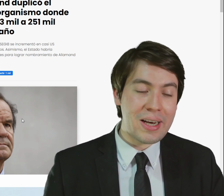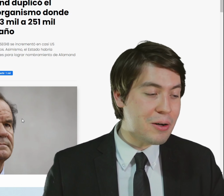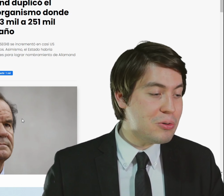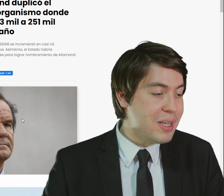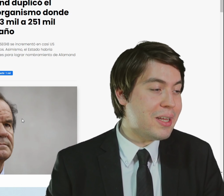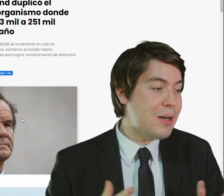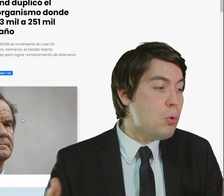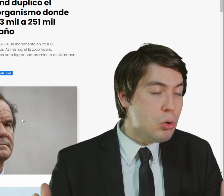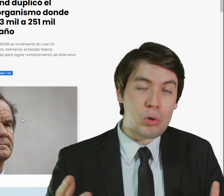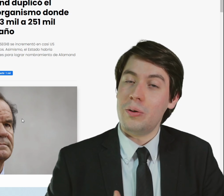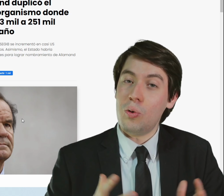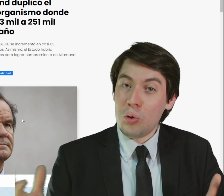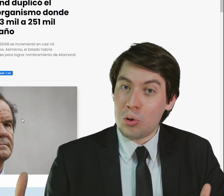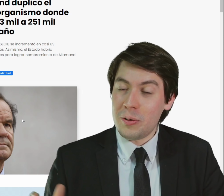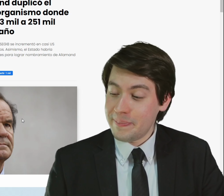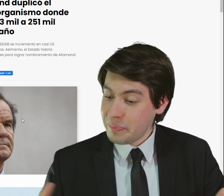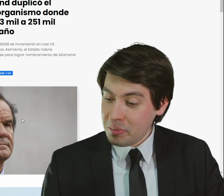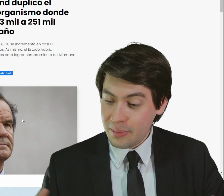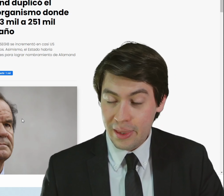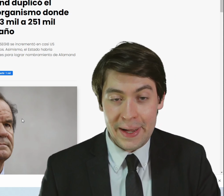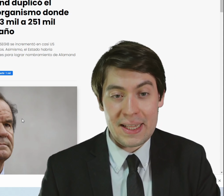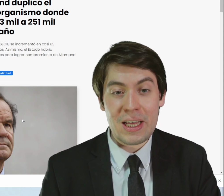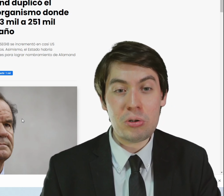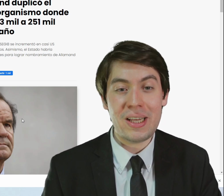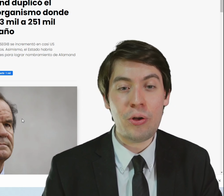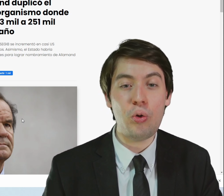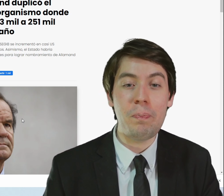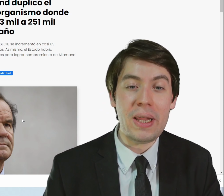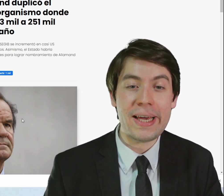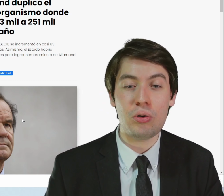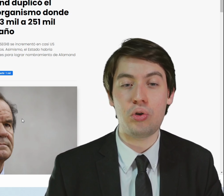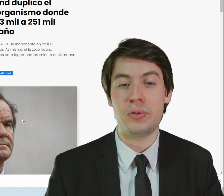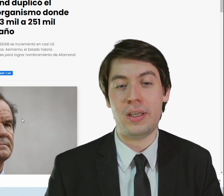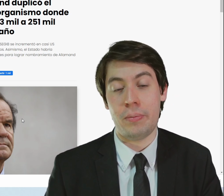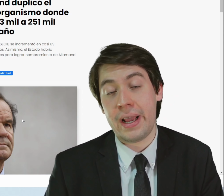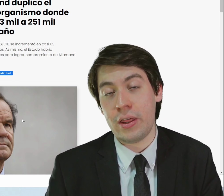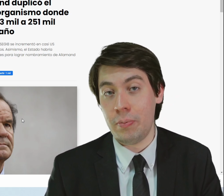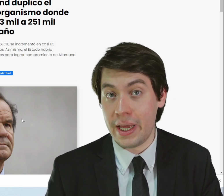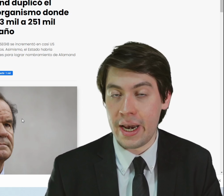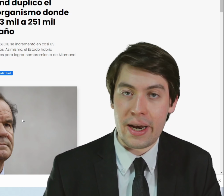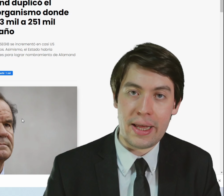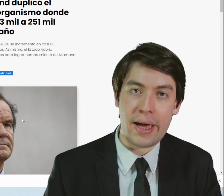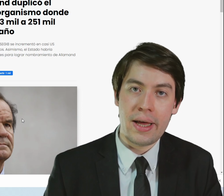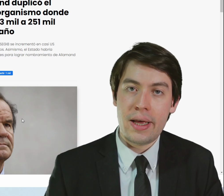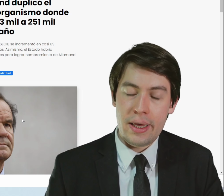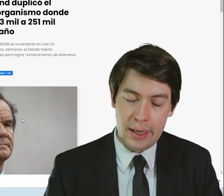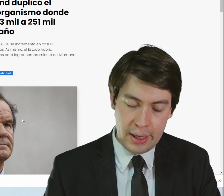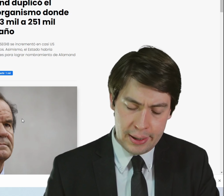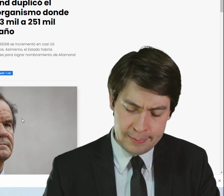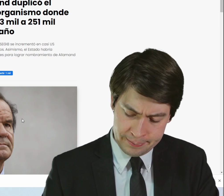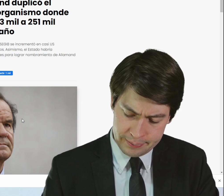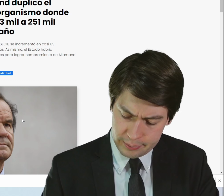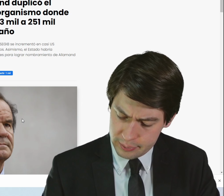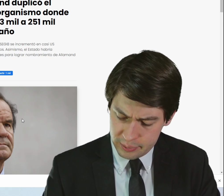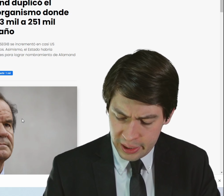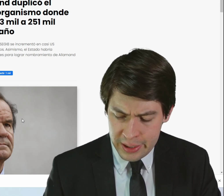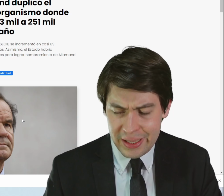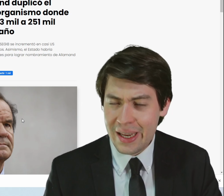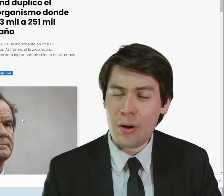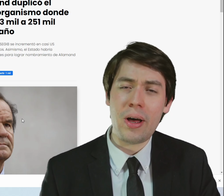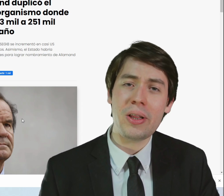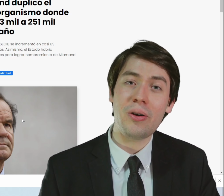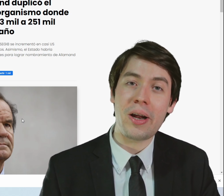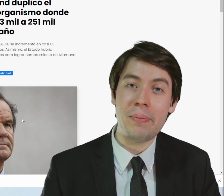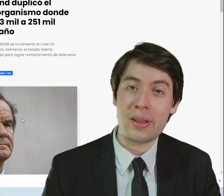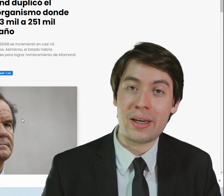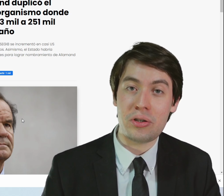empiezan a conseguir que justo justo el estado chileno duplique los subsidios más que duplicar en realidad en